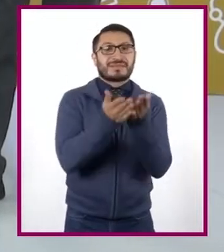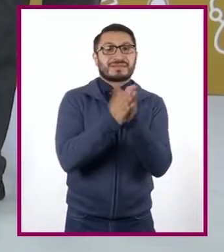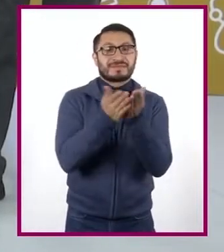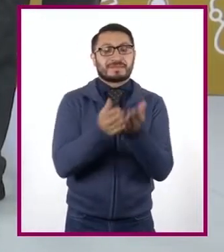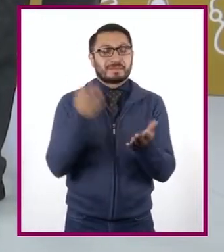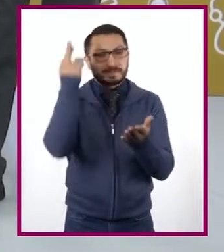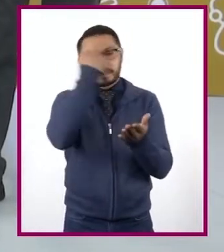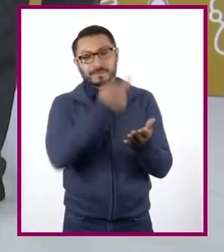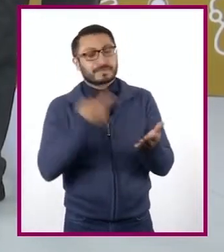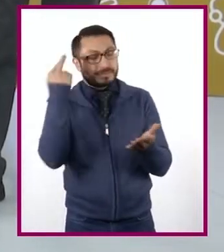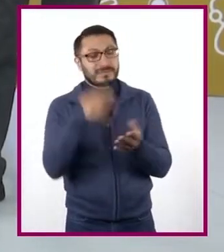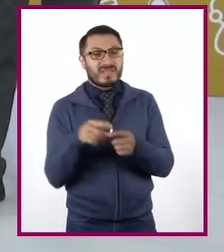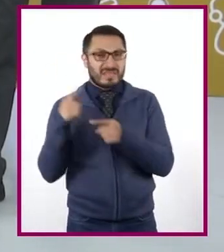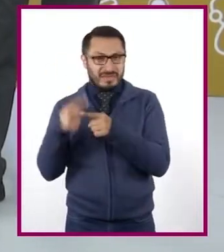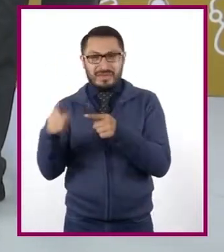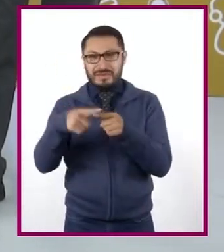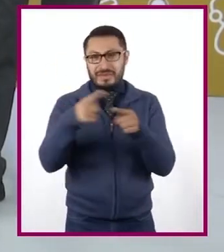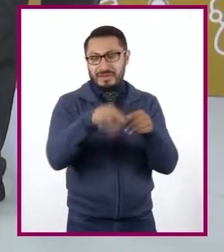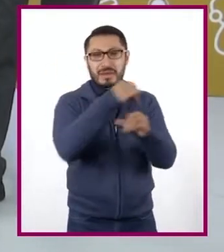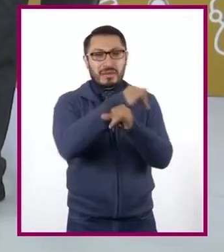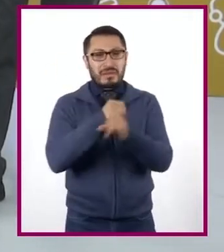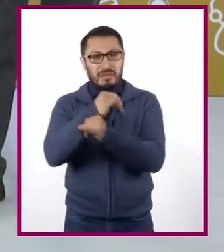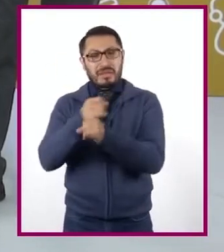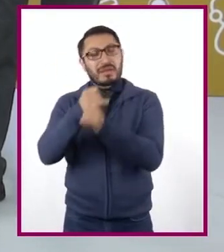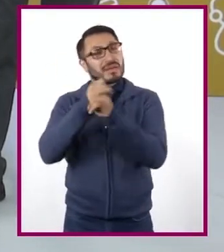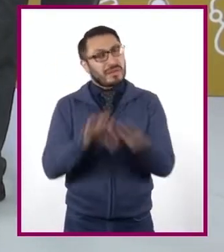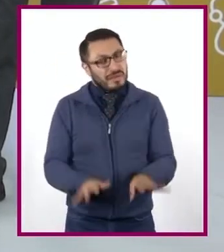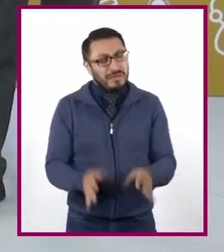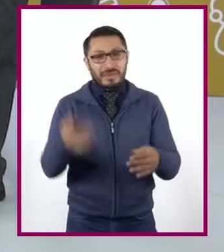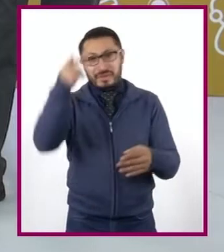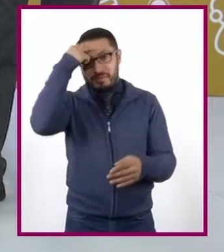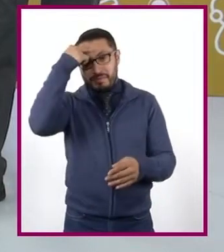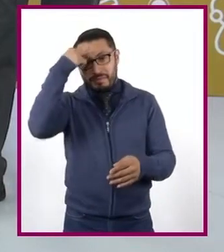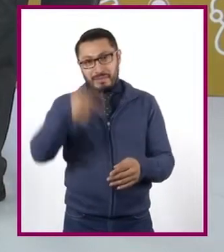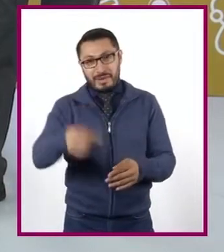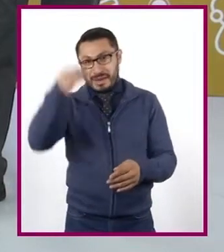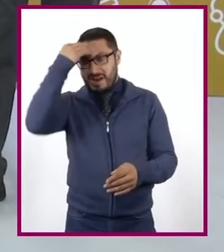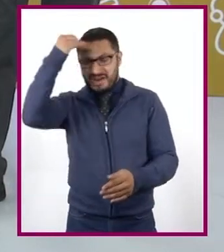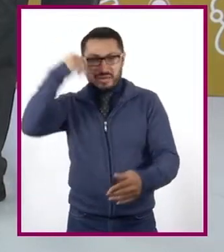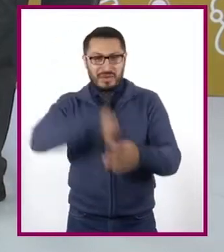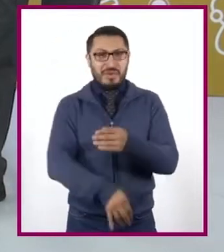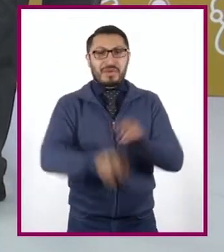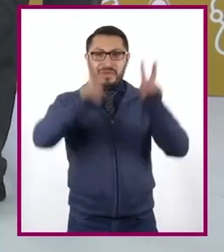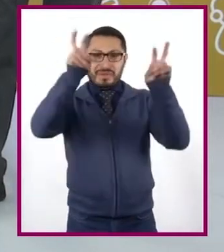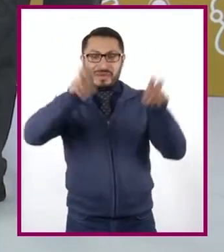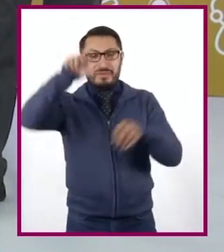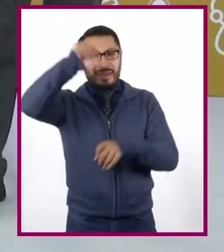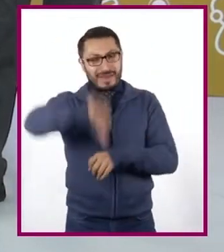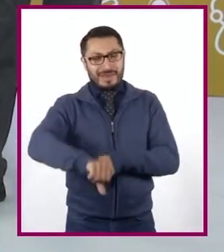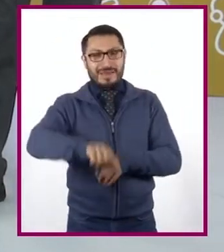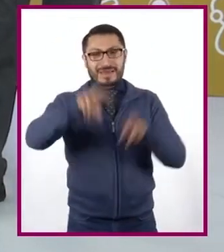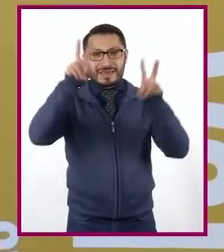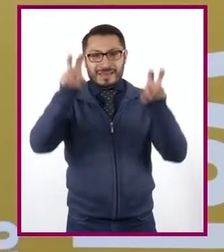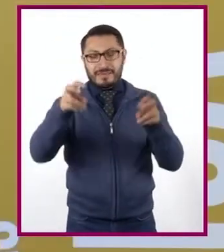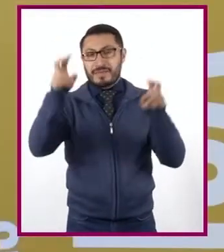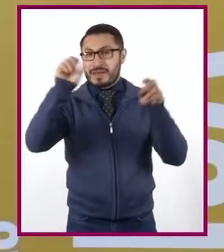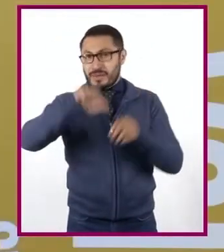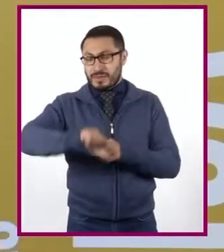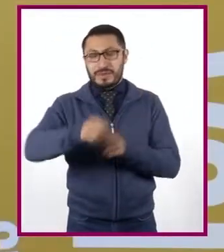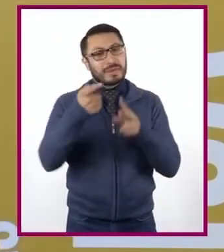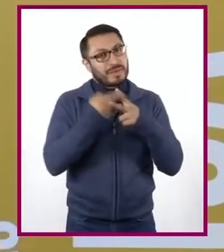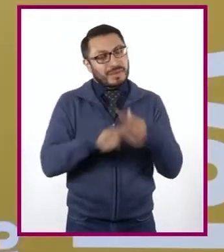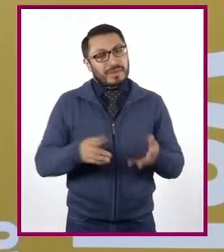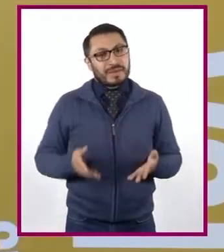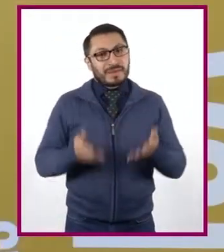texto u otras fuentes confiables de información con las que profundicen más sobre lo que aquí se analice. Comencemos, maestro.